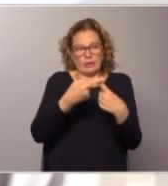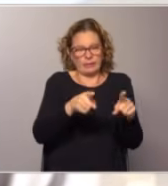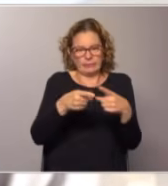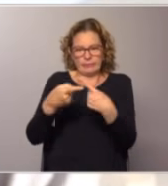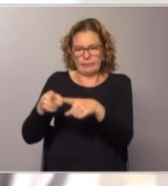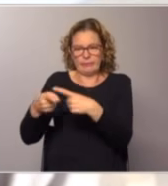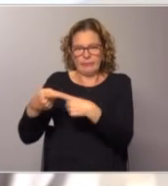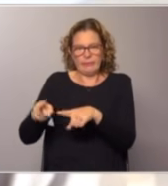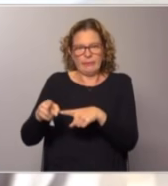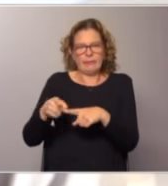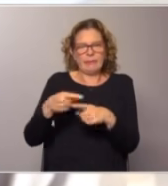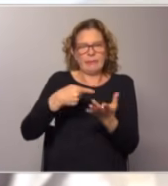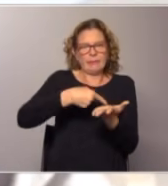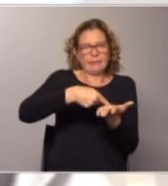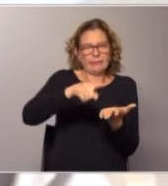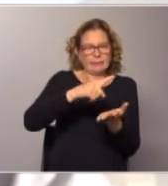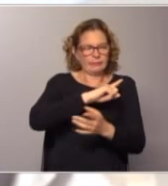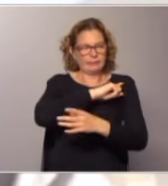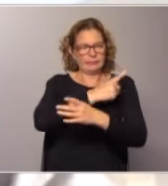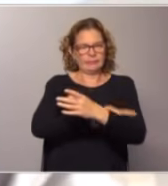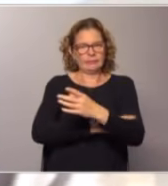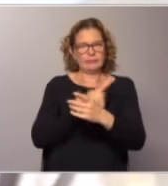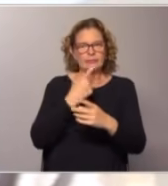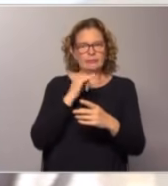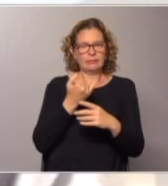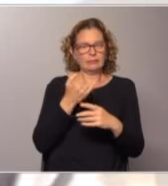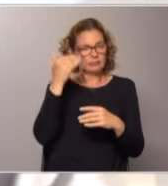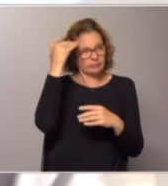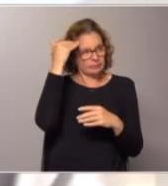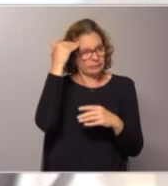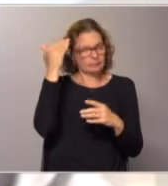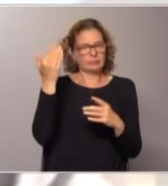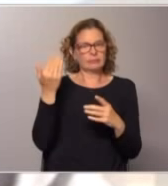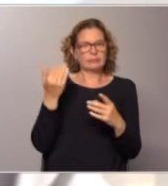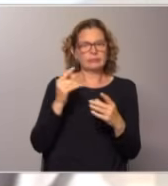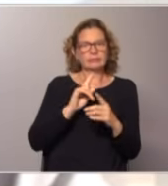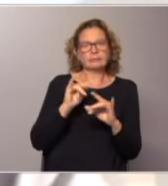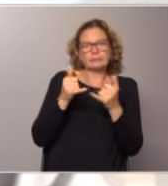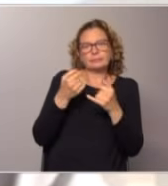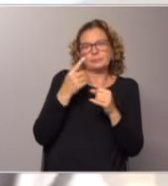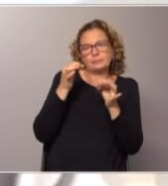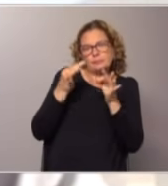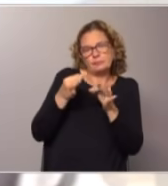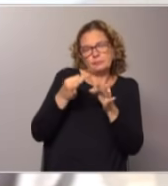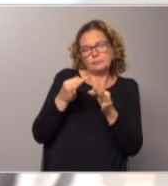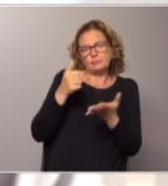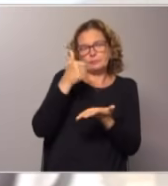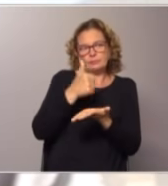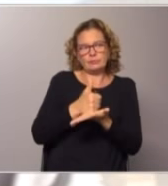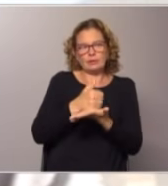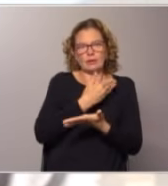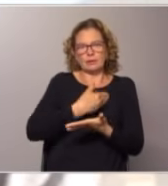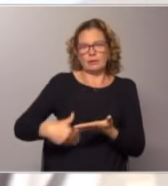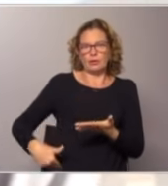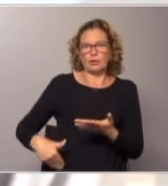centros de poder o de conocimiento ya no es verdad que los que están en el gobierno